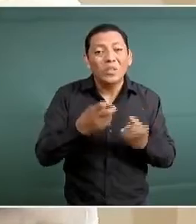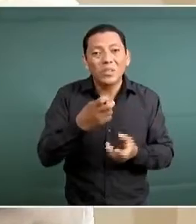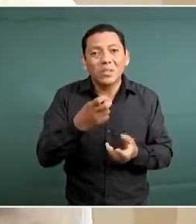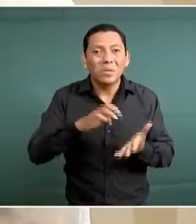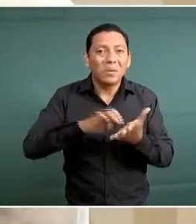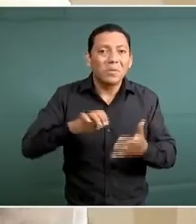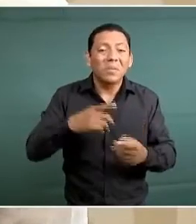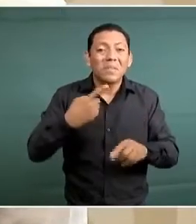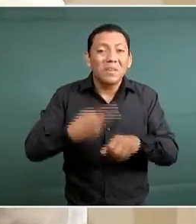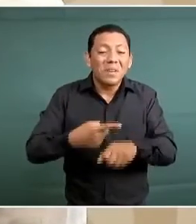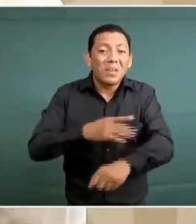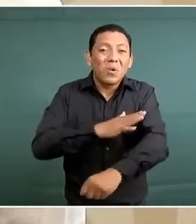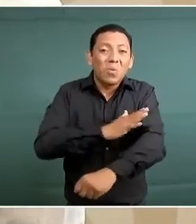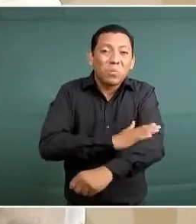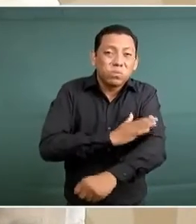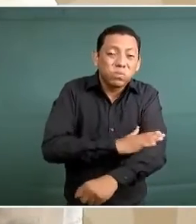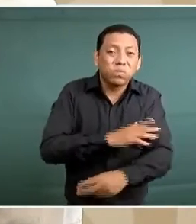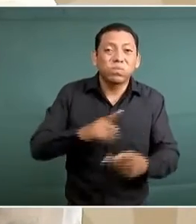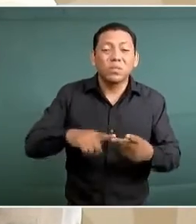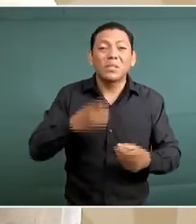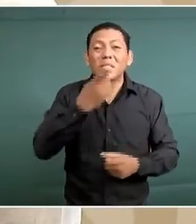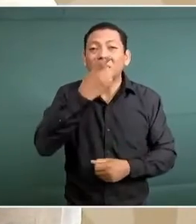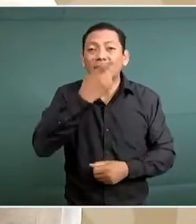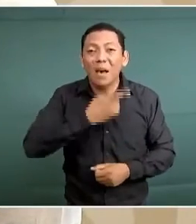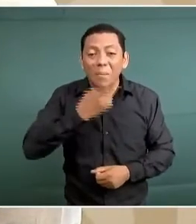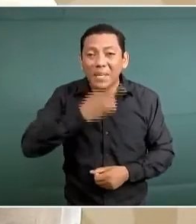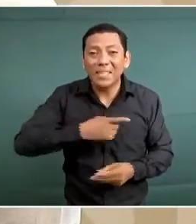hipertensión, diabetes,